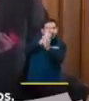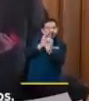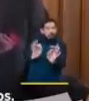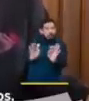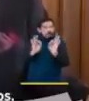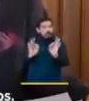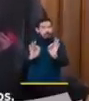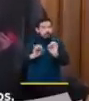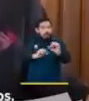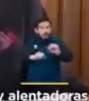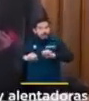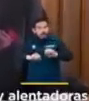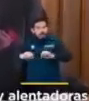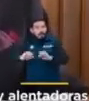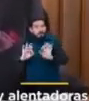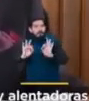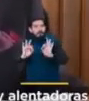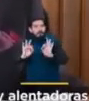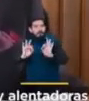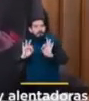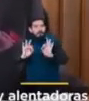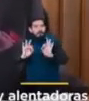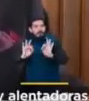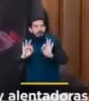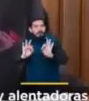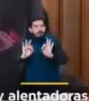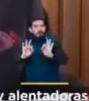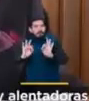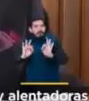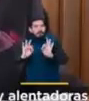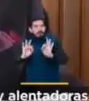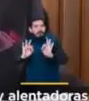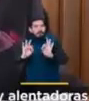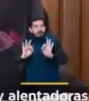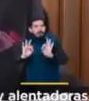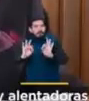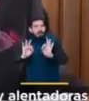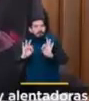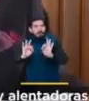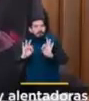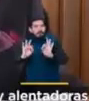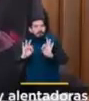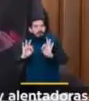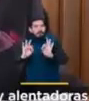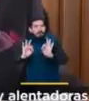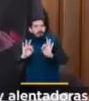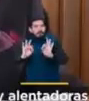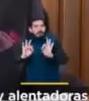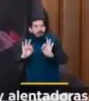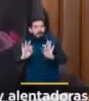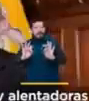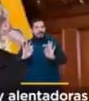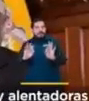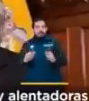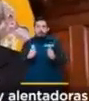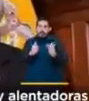vamos muy bien. No. Y como vamos bien... Qué hijo de... Hijo del patacón.